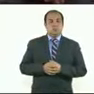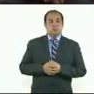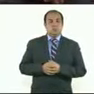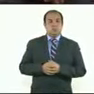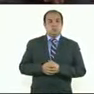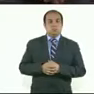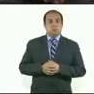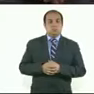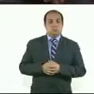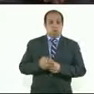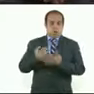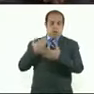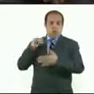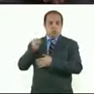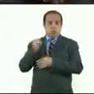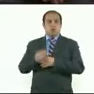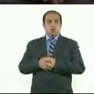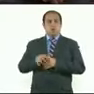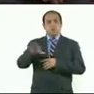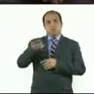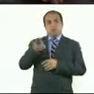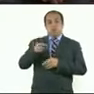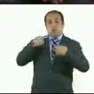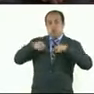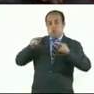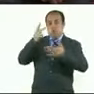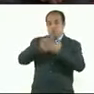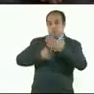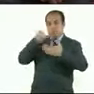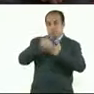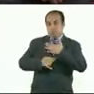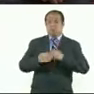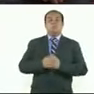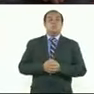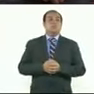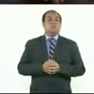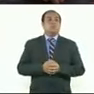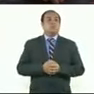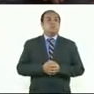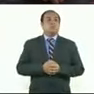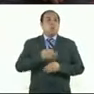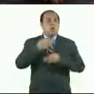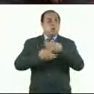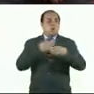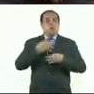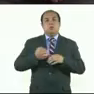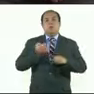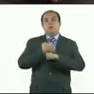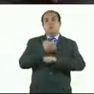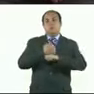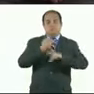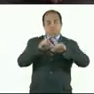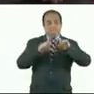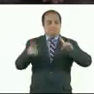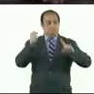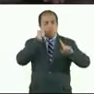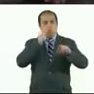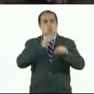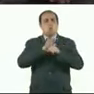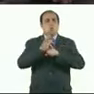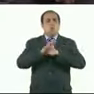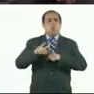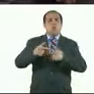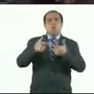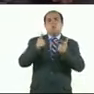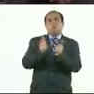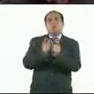y lo que representa este proyecto. Entonces, todos los estados de la República, no importa quién gobierne, debemos